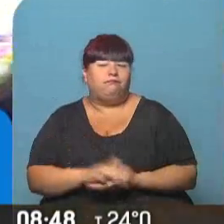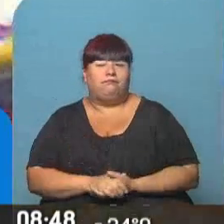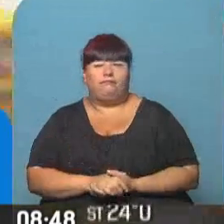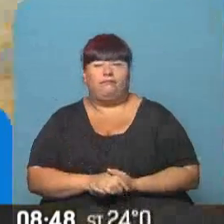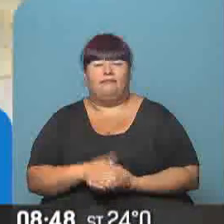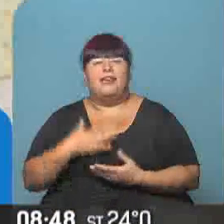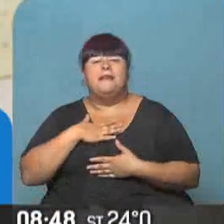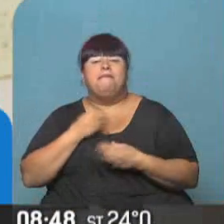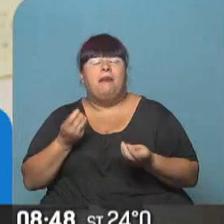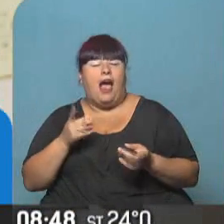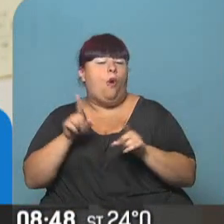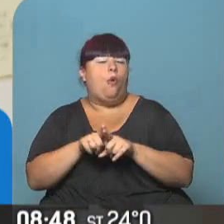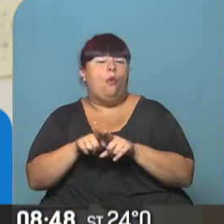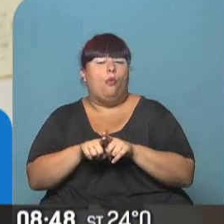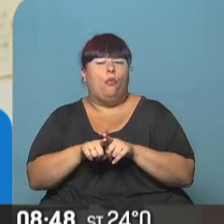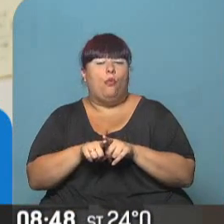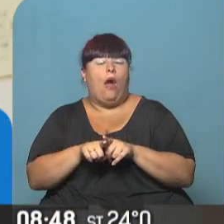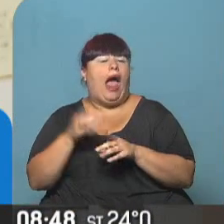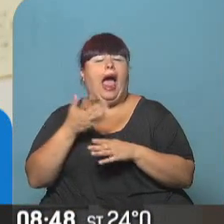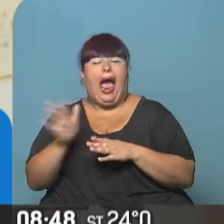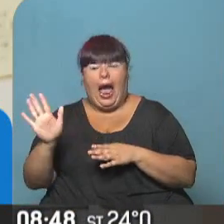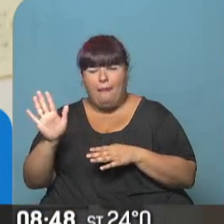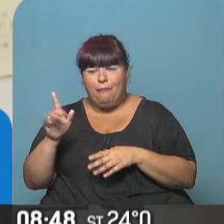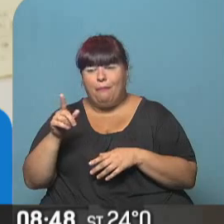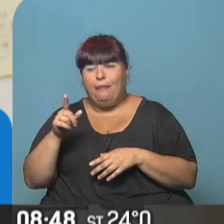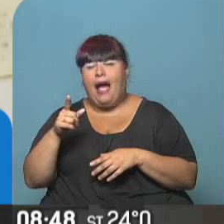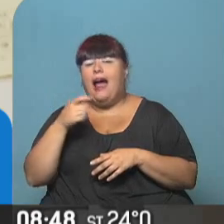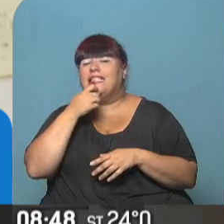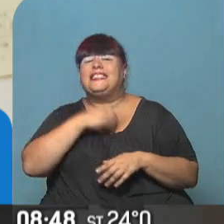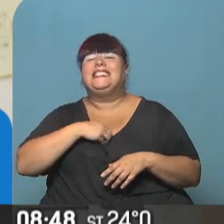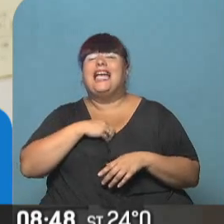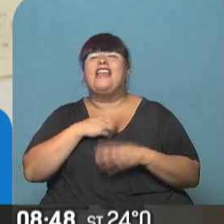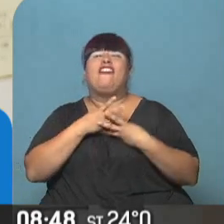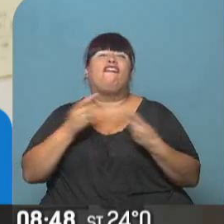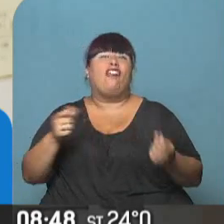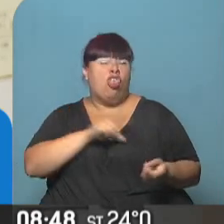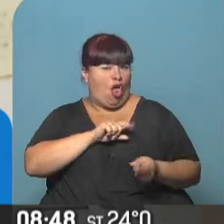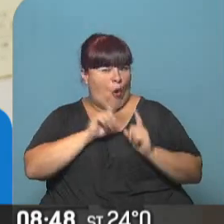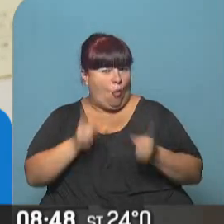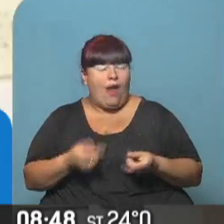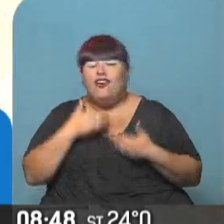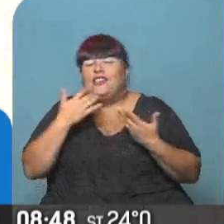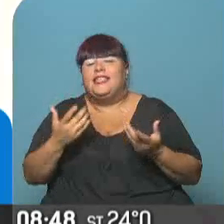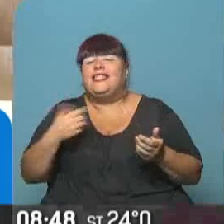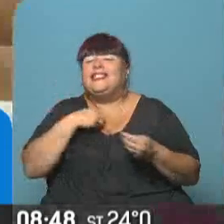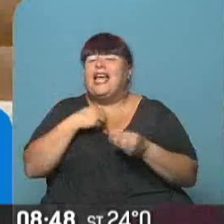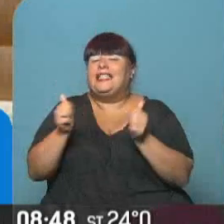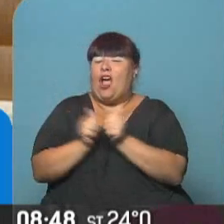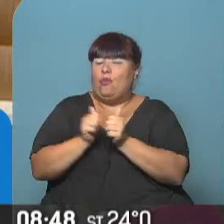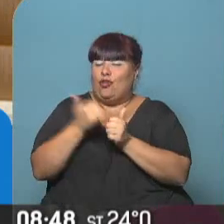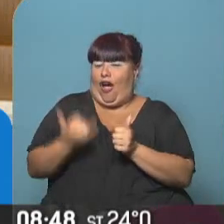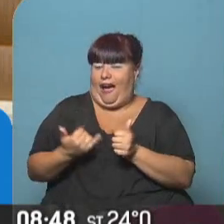le empieza a pasar algo, es como que, más allá de que el síntoma no te lo alivia ni nada, pero no sé, te sentís acompañada, está